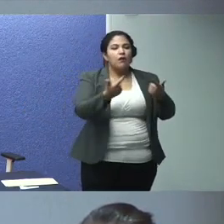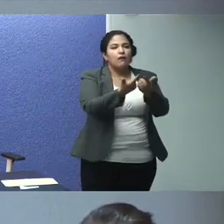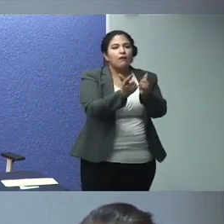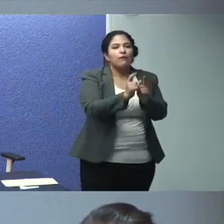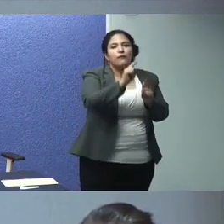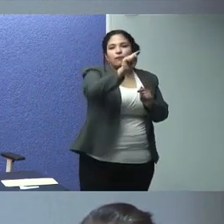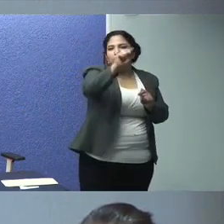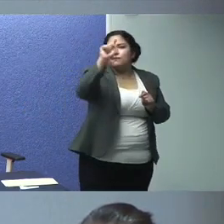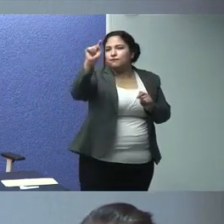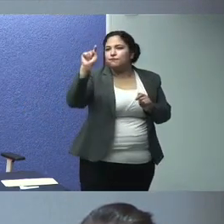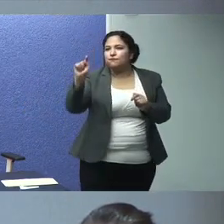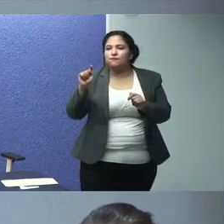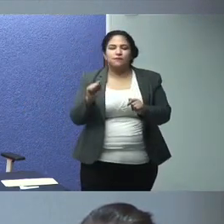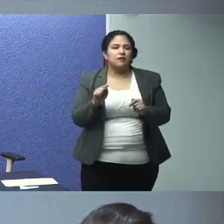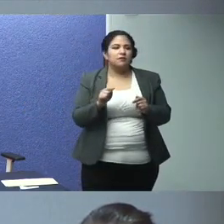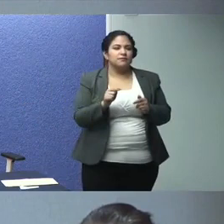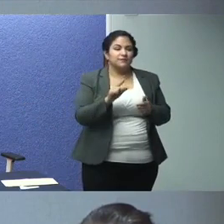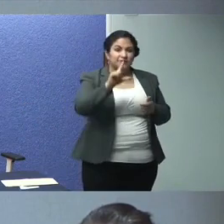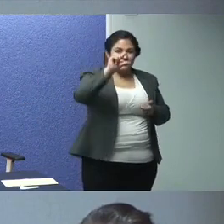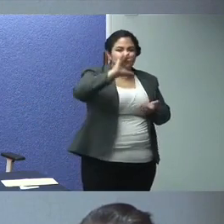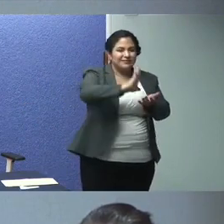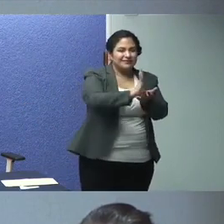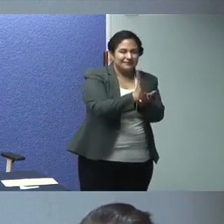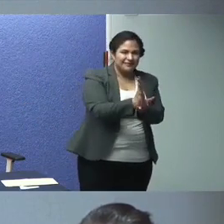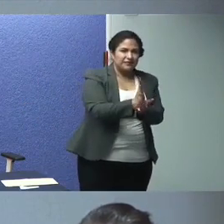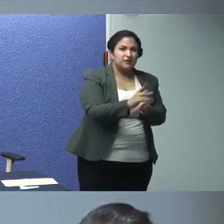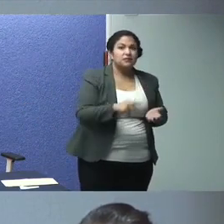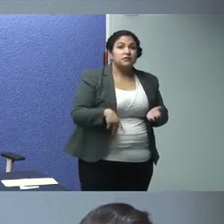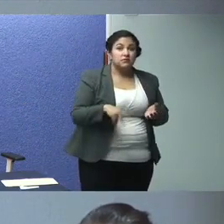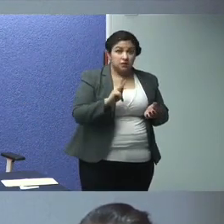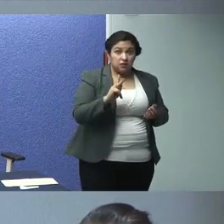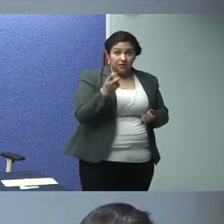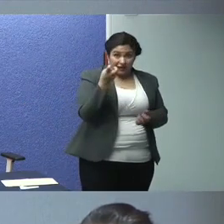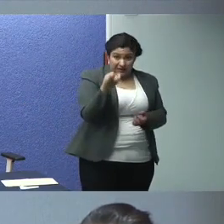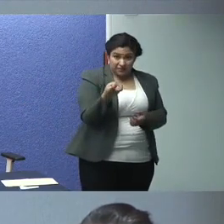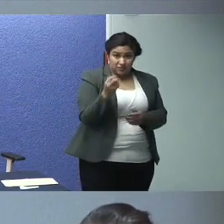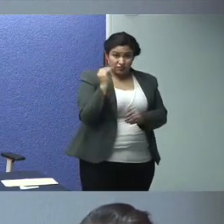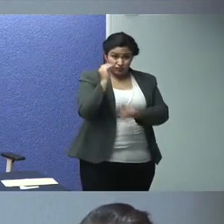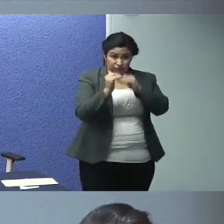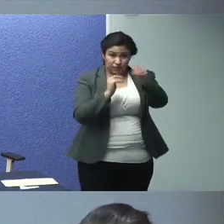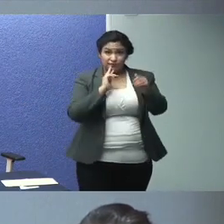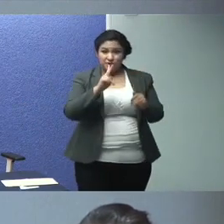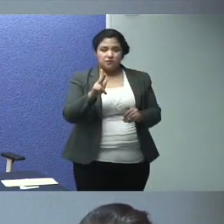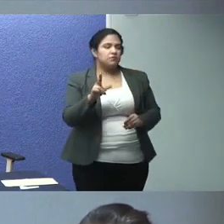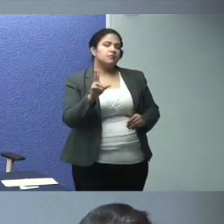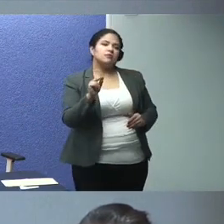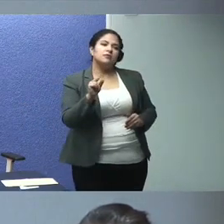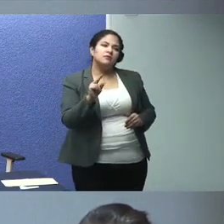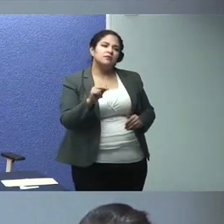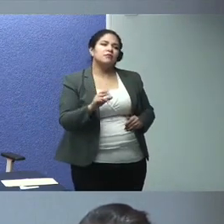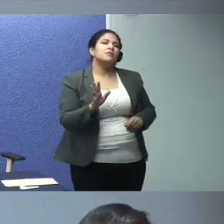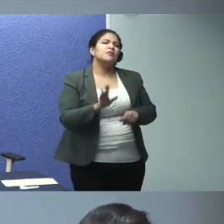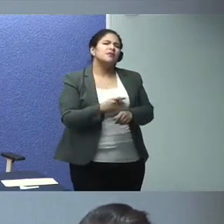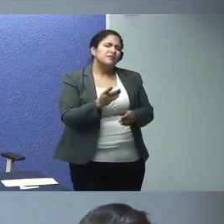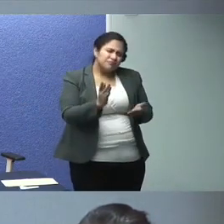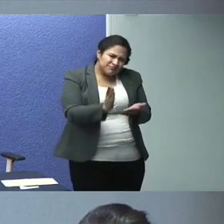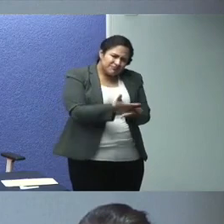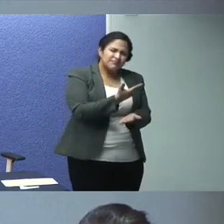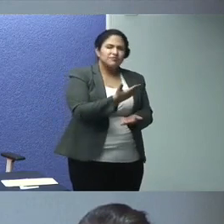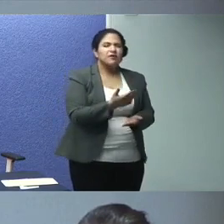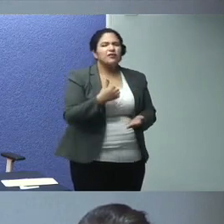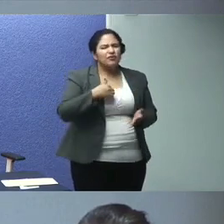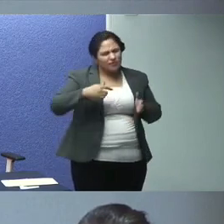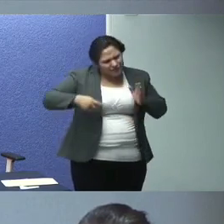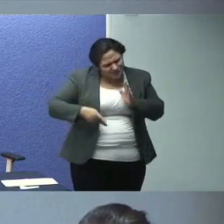eso no es sino resultado de un sistema económico, ¿verdad?, que está produciendo. Yo quisiera remarcar mucho eso, porque no bastan